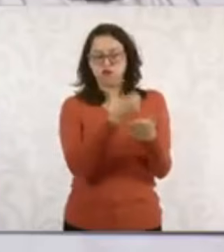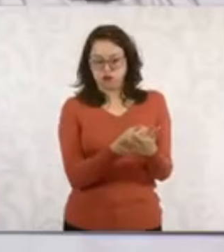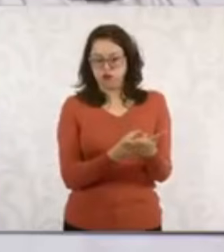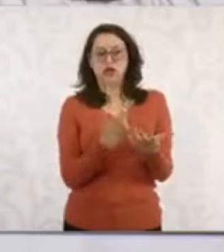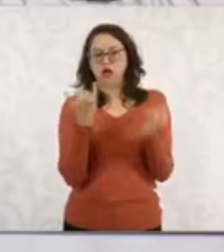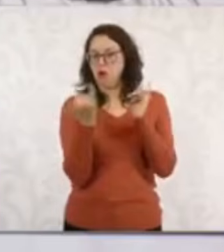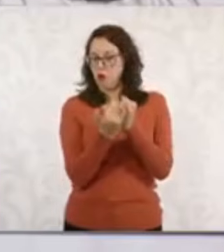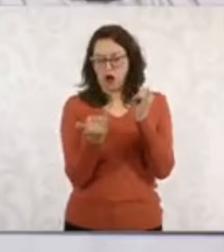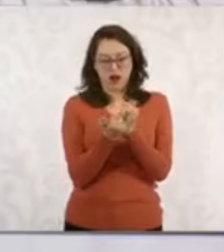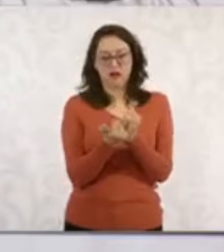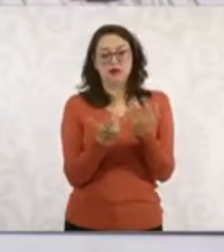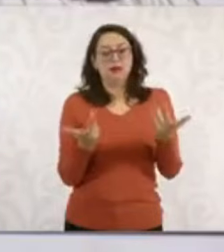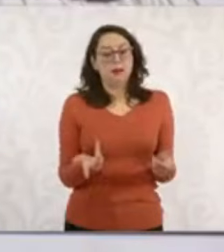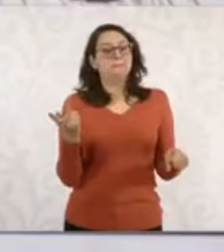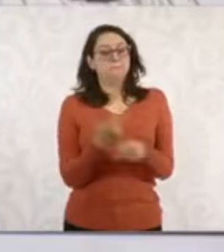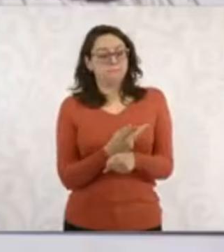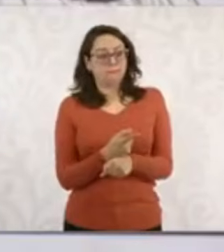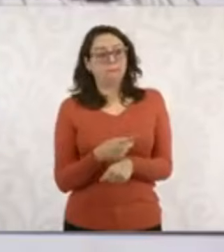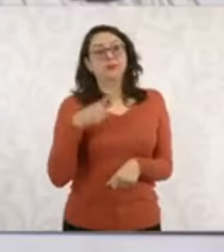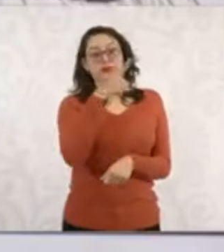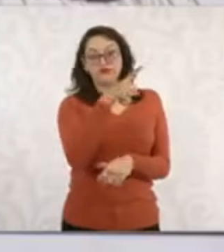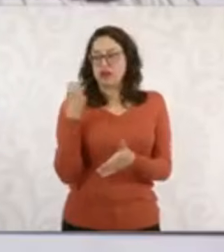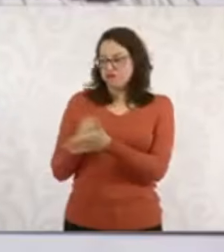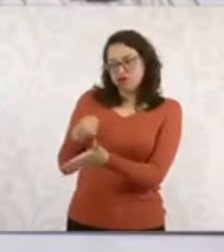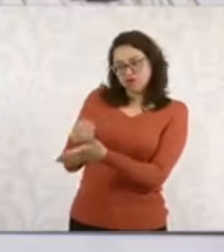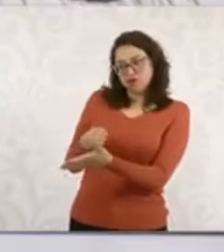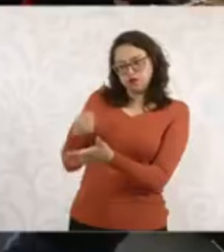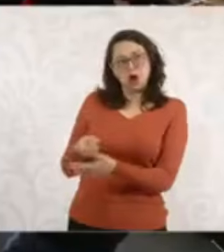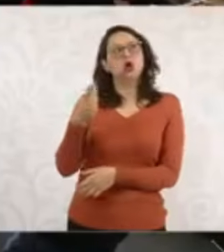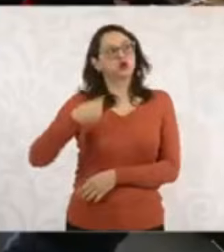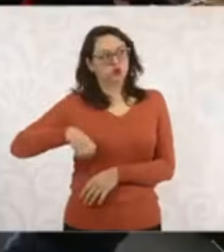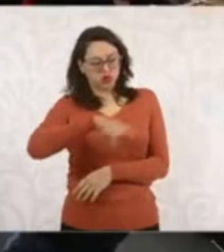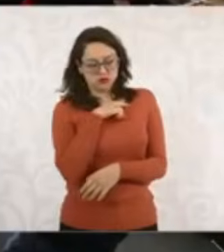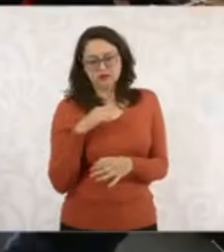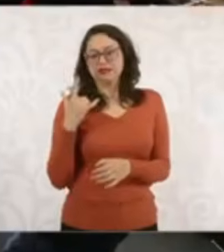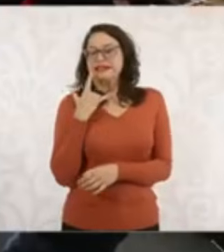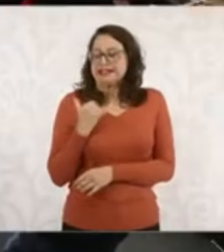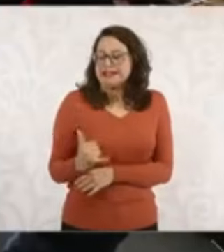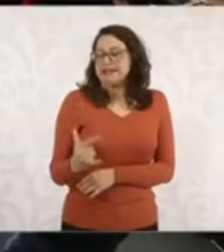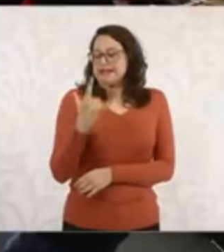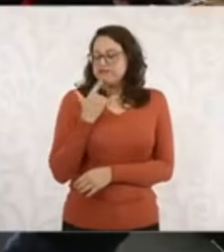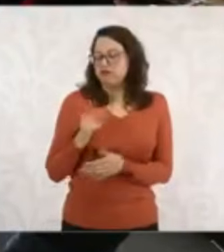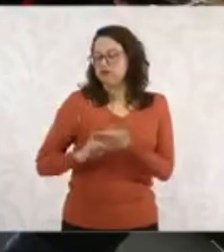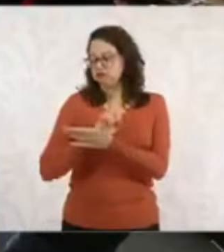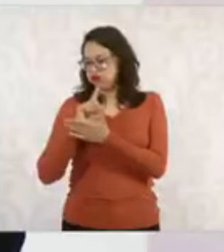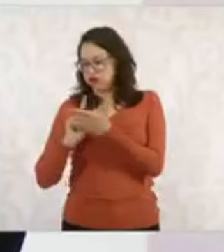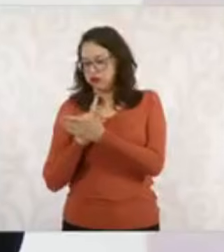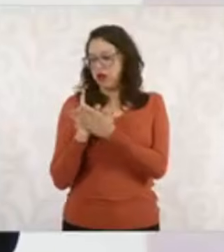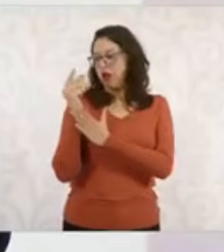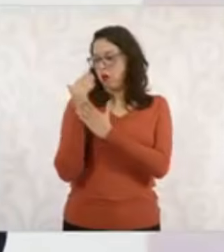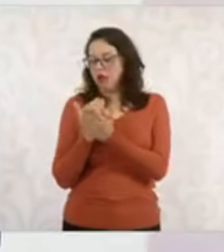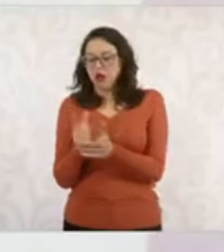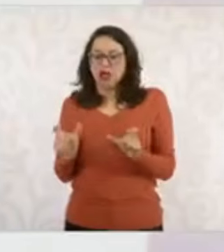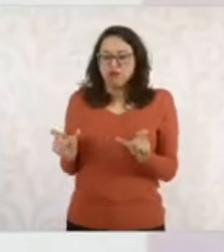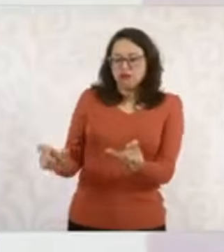como México busca disminuir la cantidad de drogas que van de México a